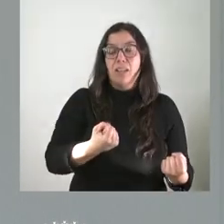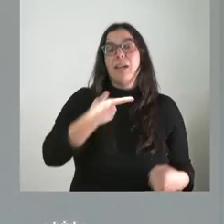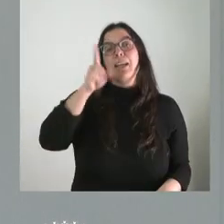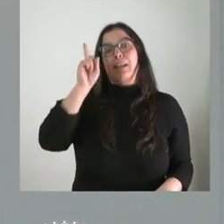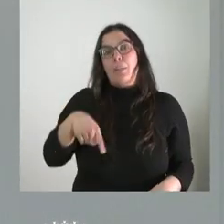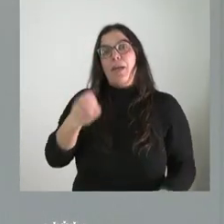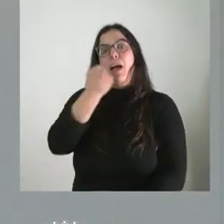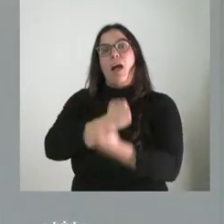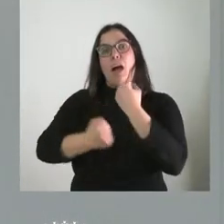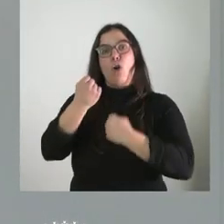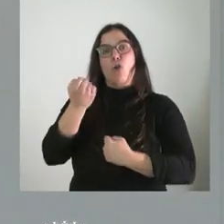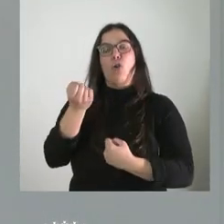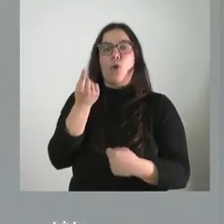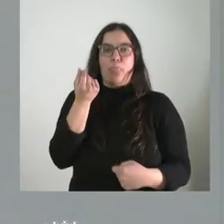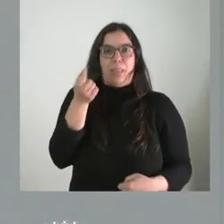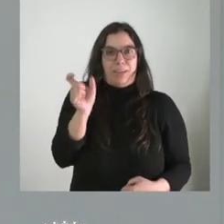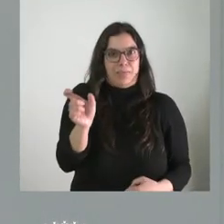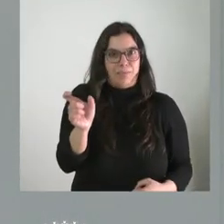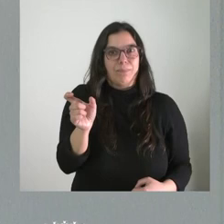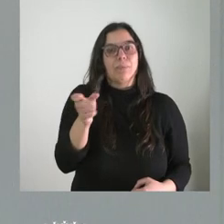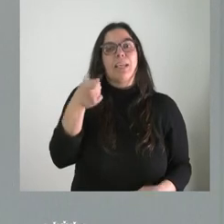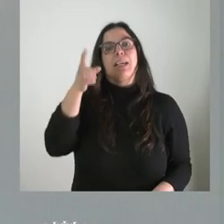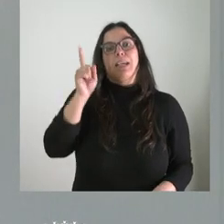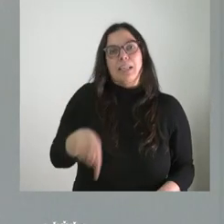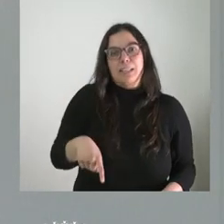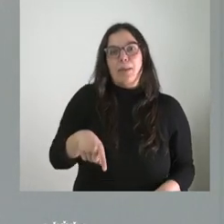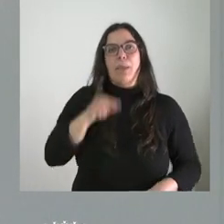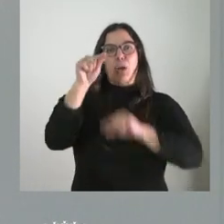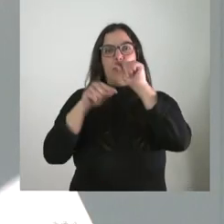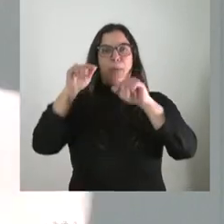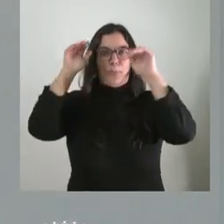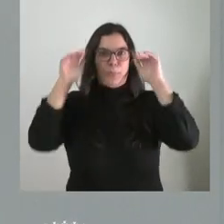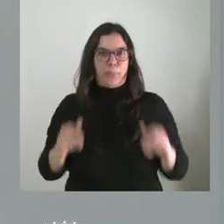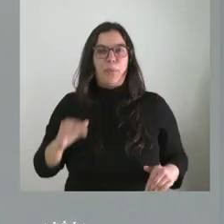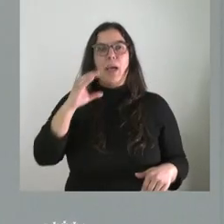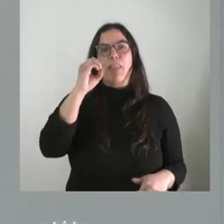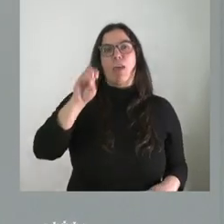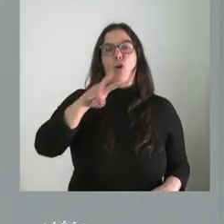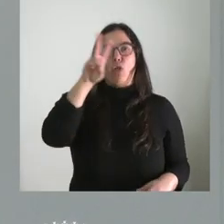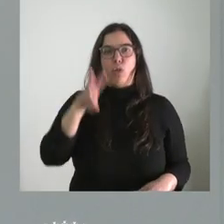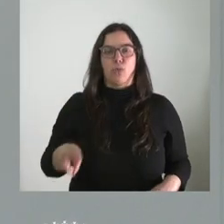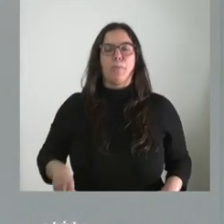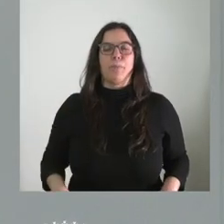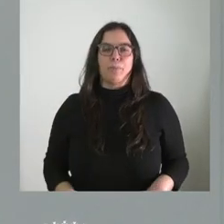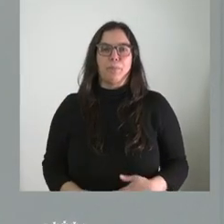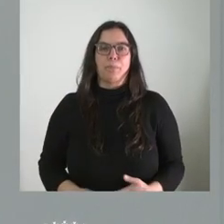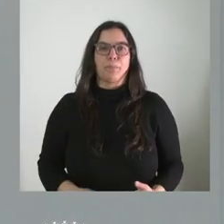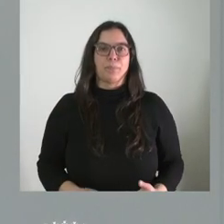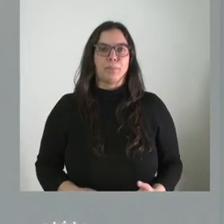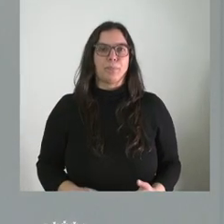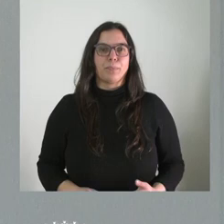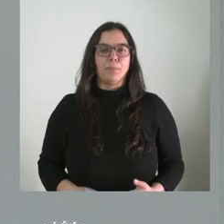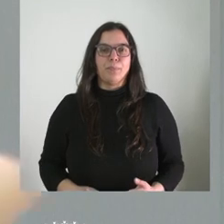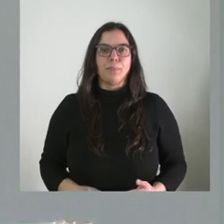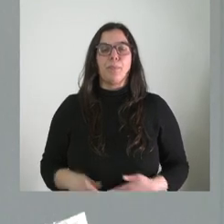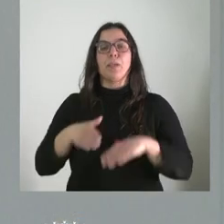en ahorro económico y también en reducción de emisiones de CO2 a la atmósfera por